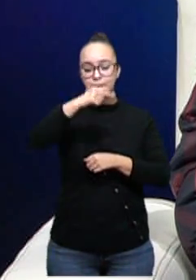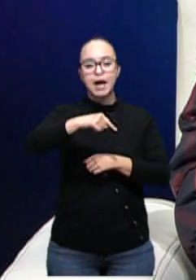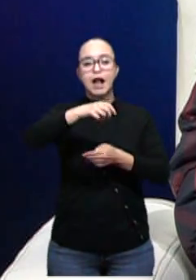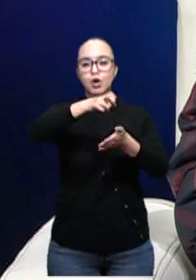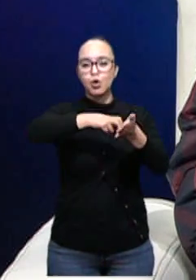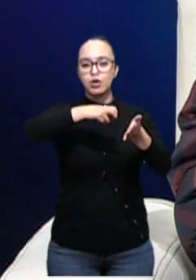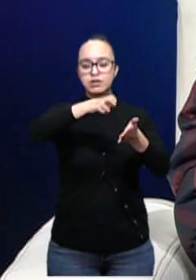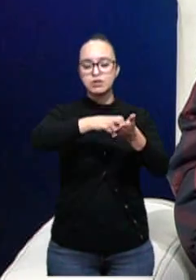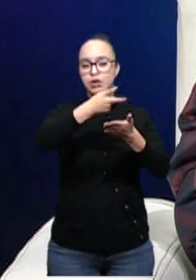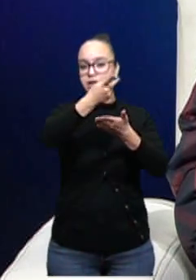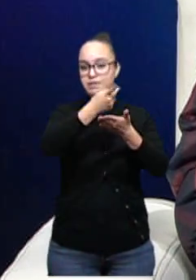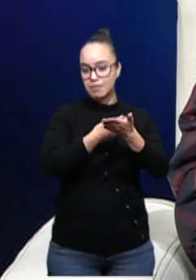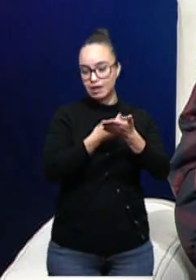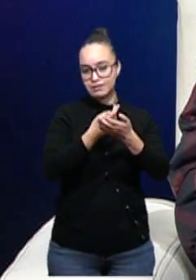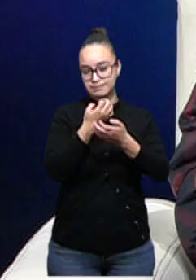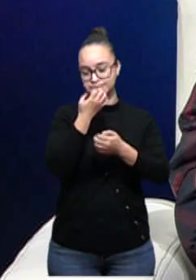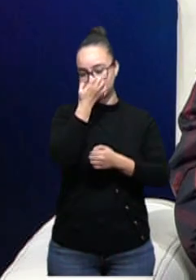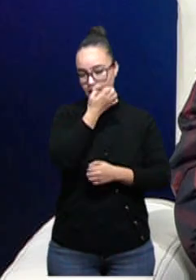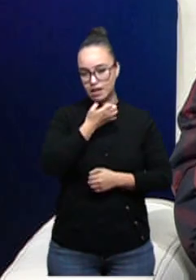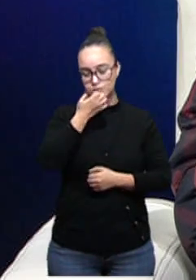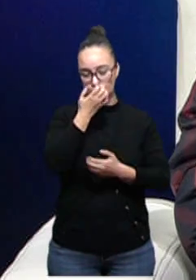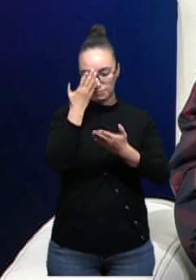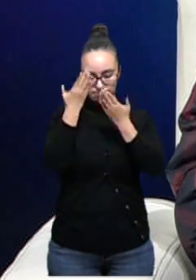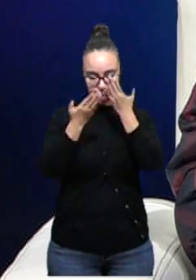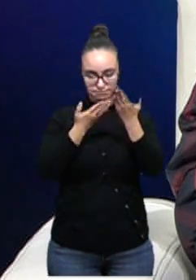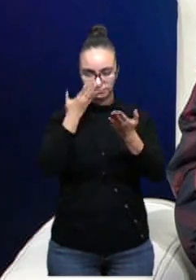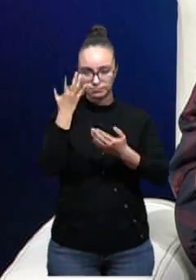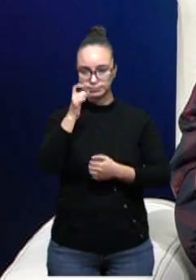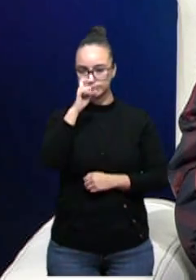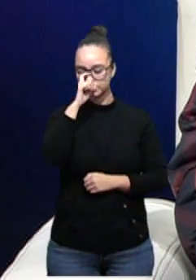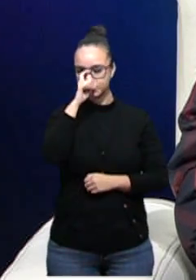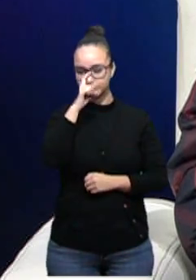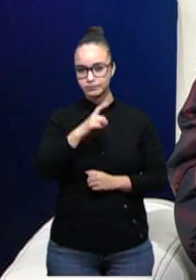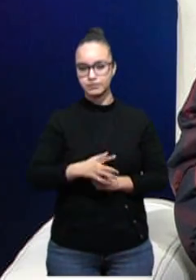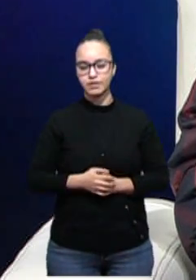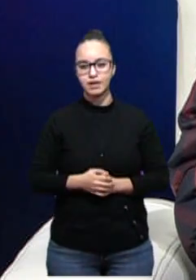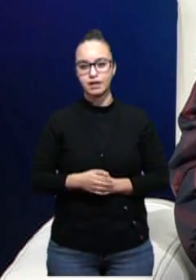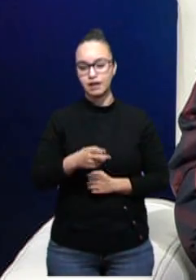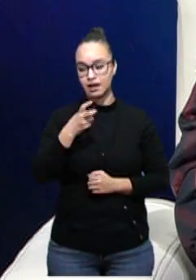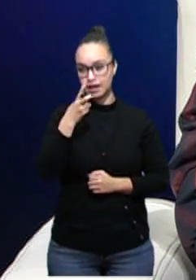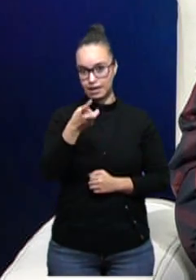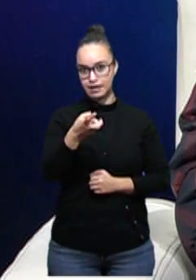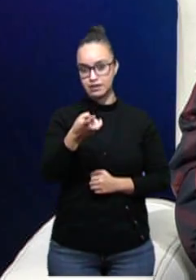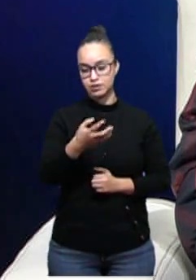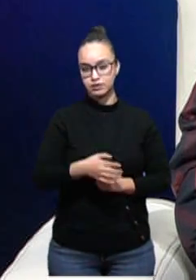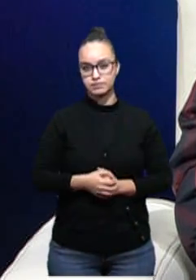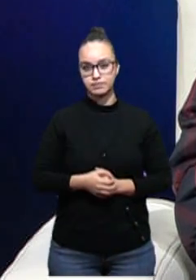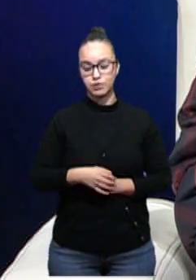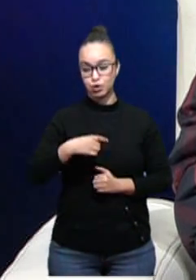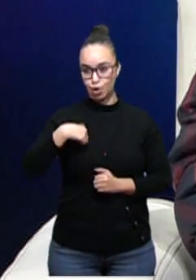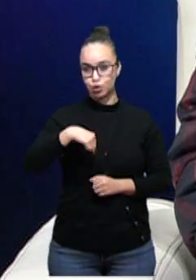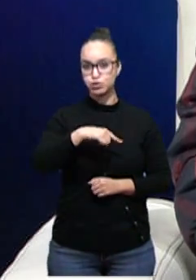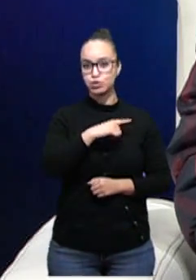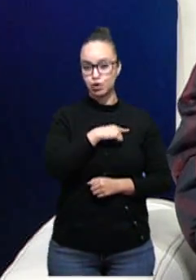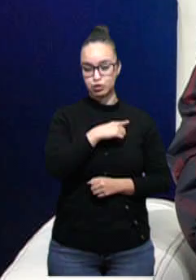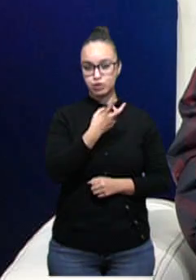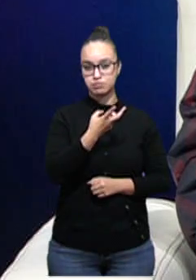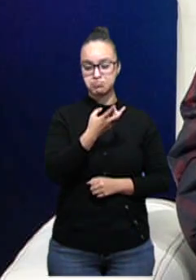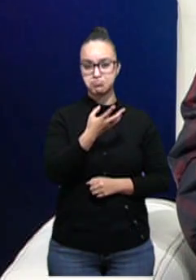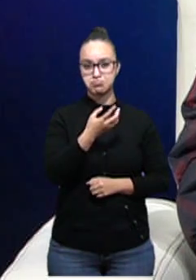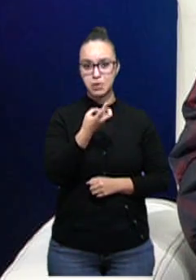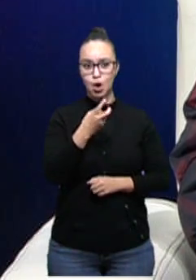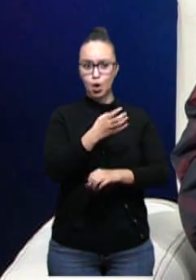planes y programas de estudio. Y decirte que esto lo vamos a generar y consolidar de manera